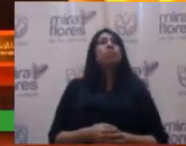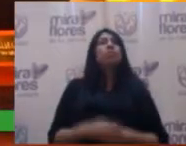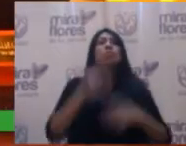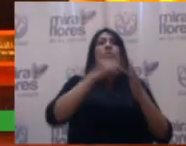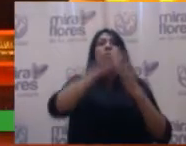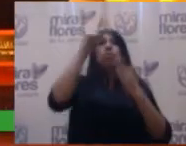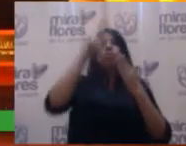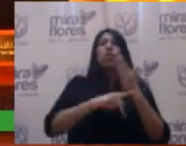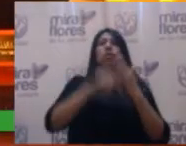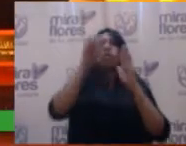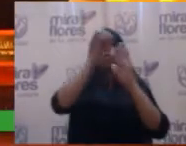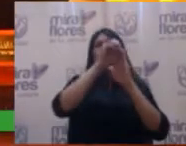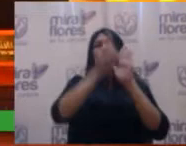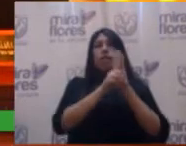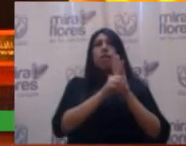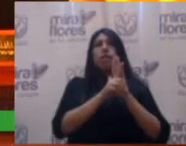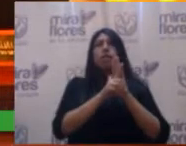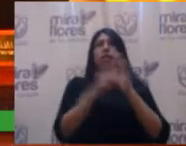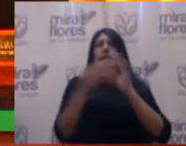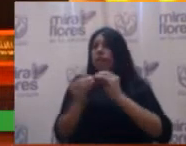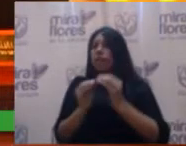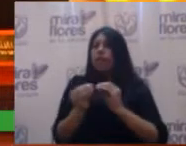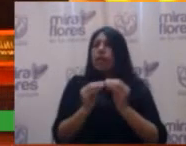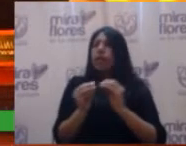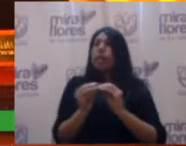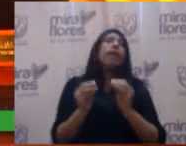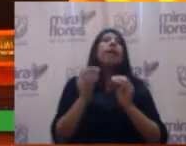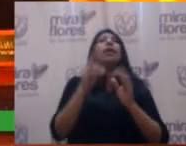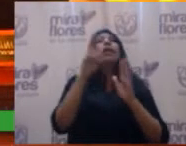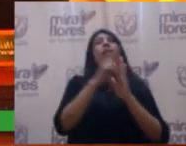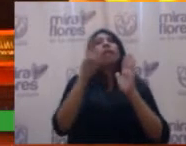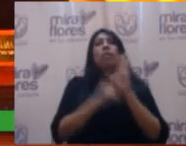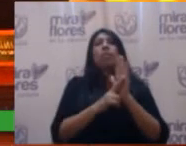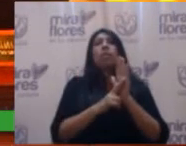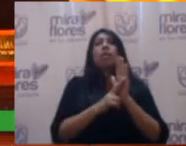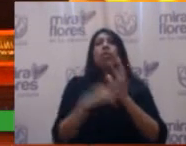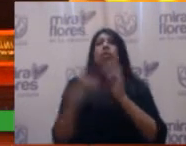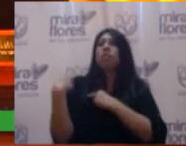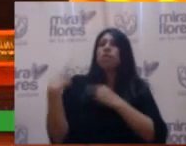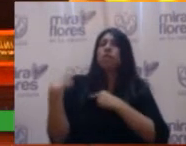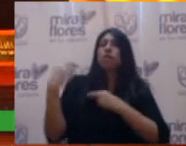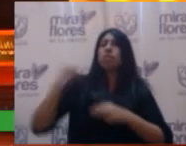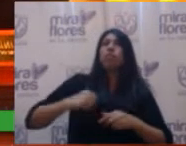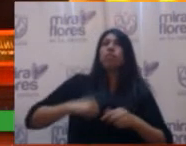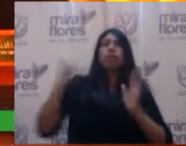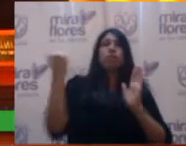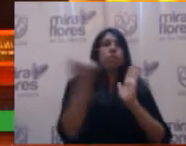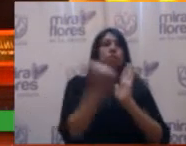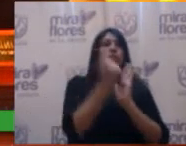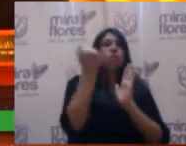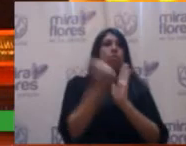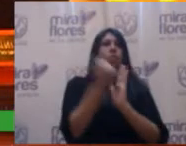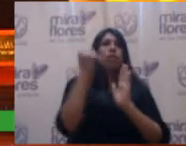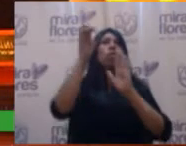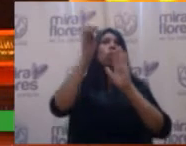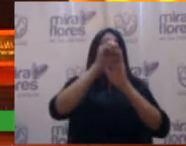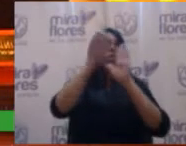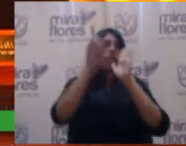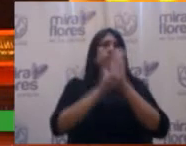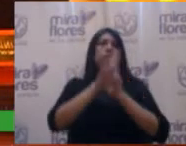Proyecto de ordenanza que modifica el reglamento de organización y funciones de la Municipalidad de Miraflores, aprobado mediante ordenanza